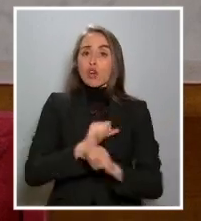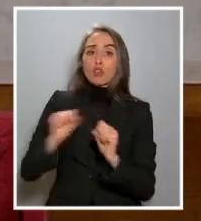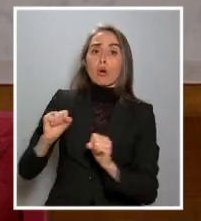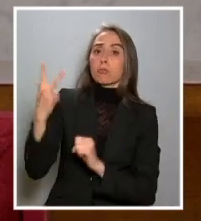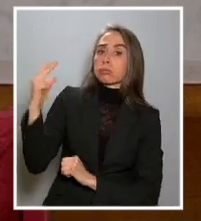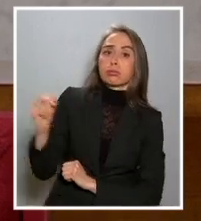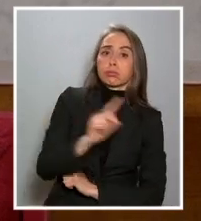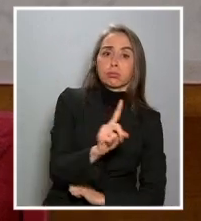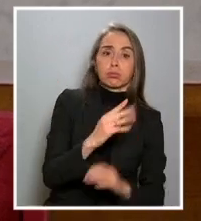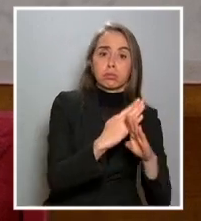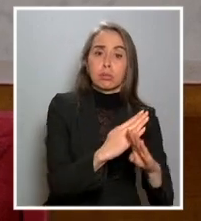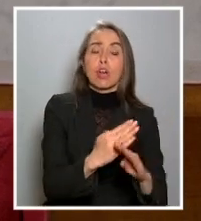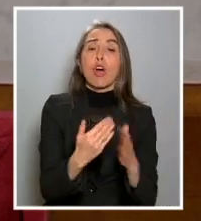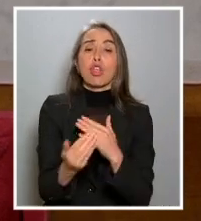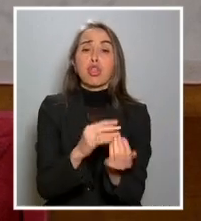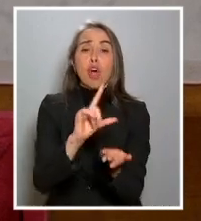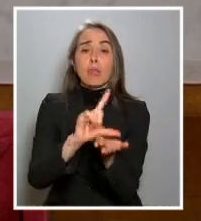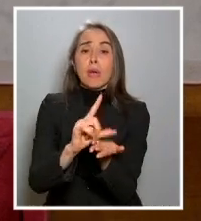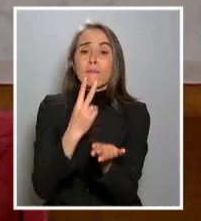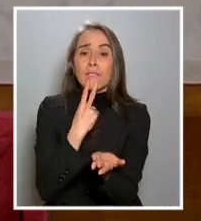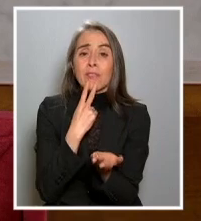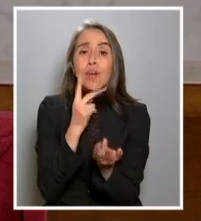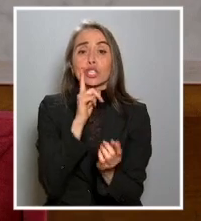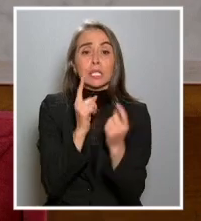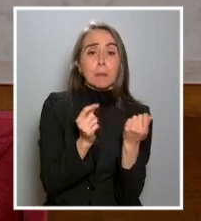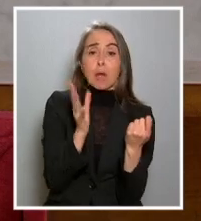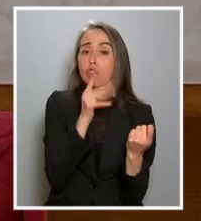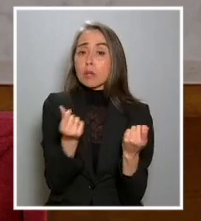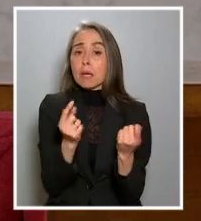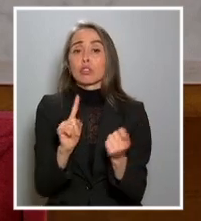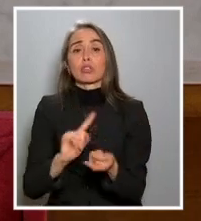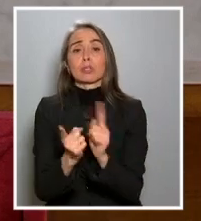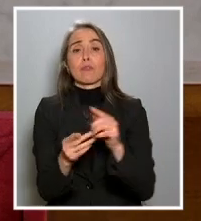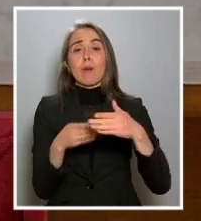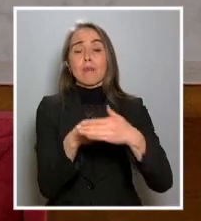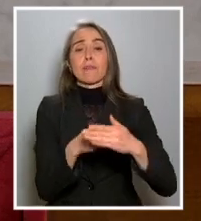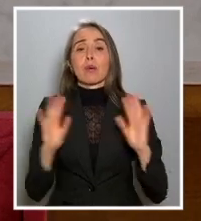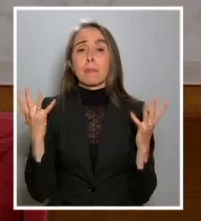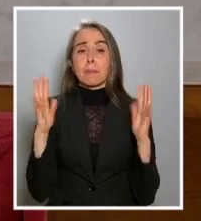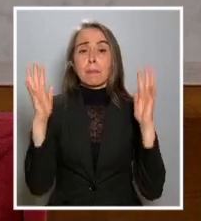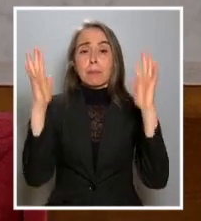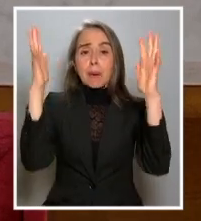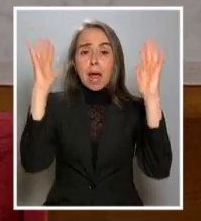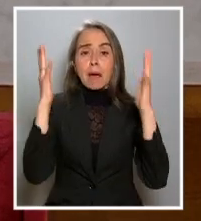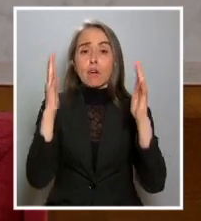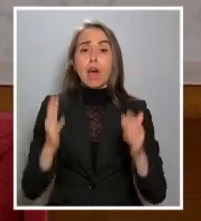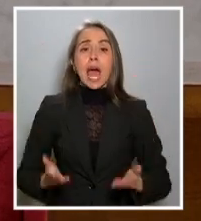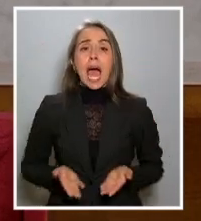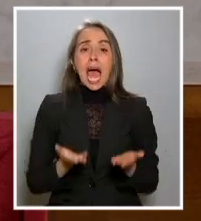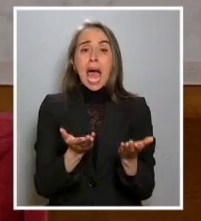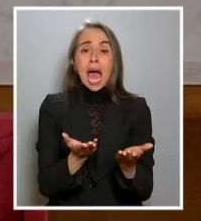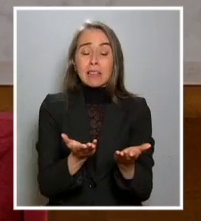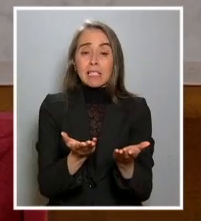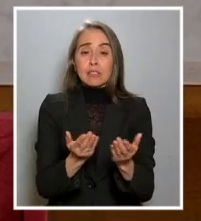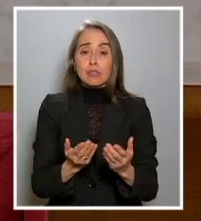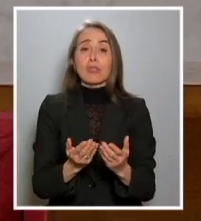y que el lugar donde se viva y la capacidad de pago no sean una barrera para que la atención sea oportuna.